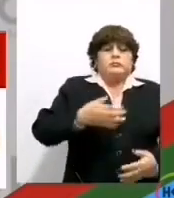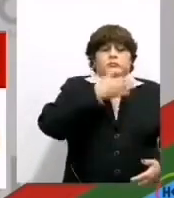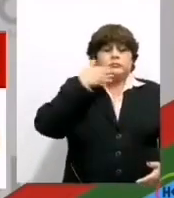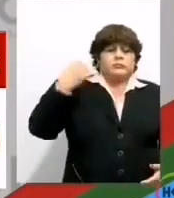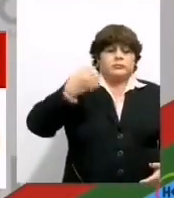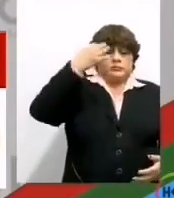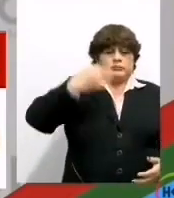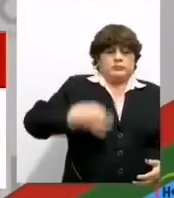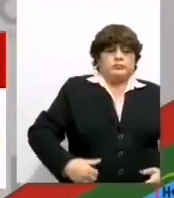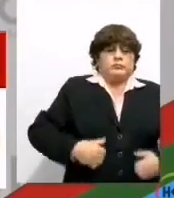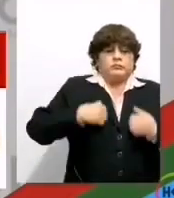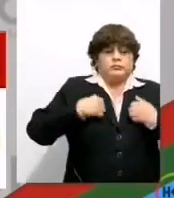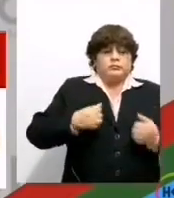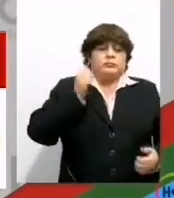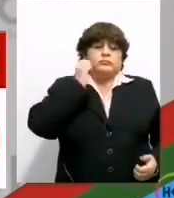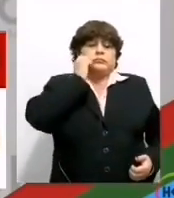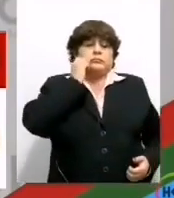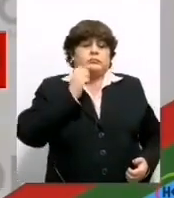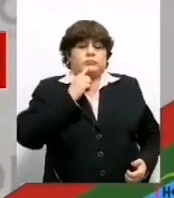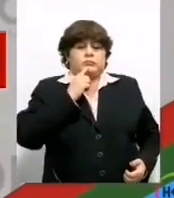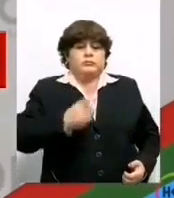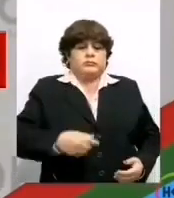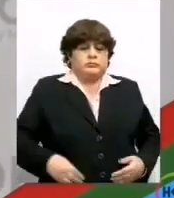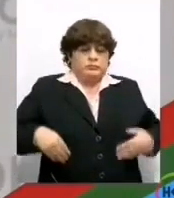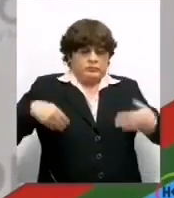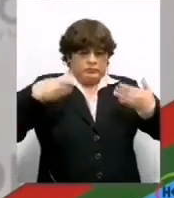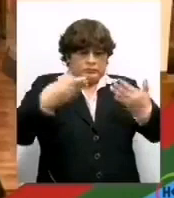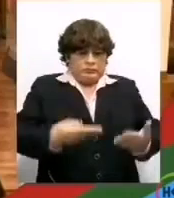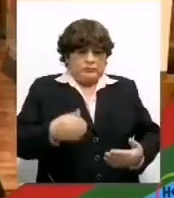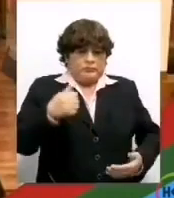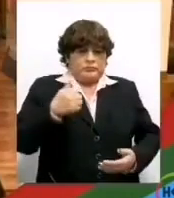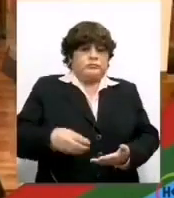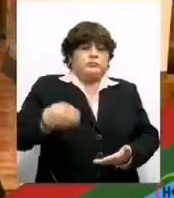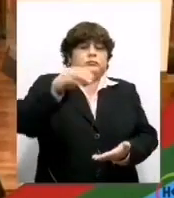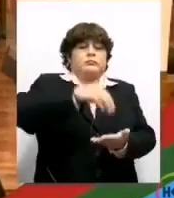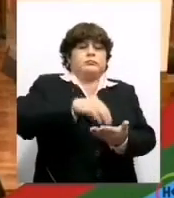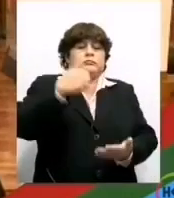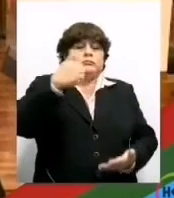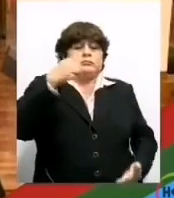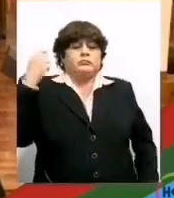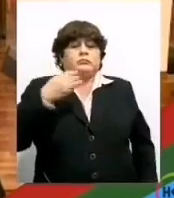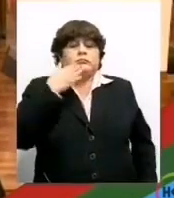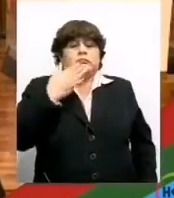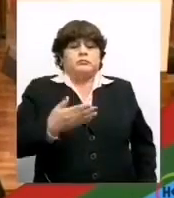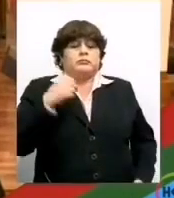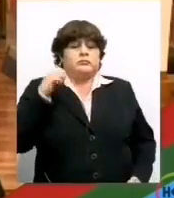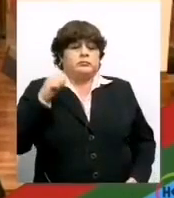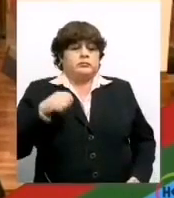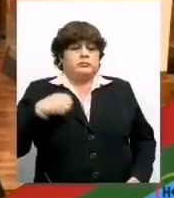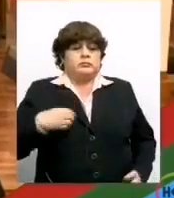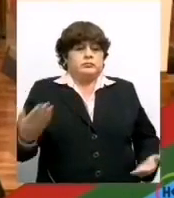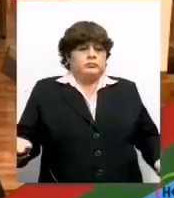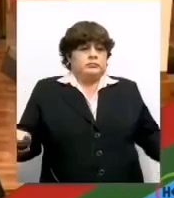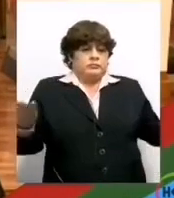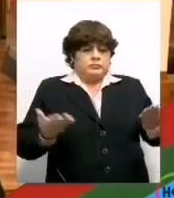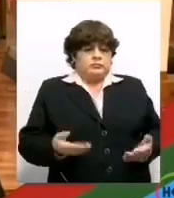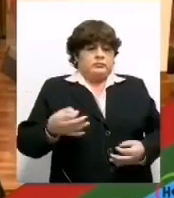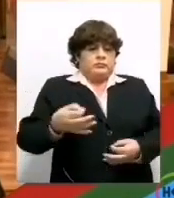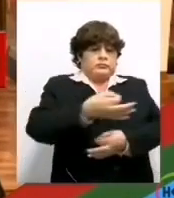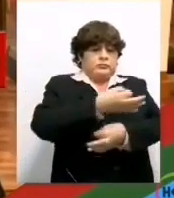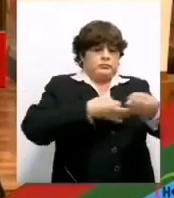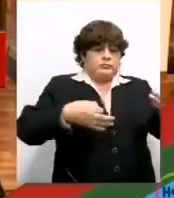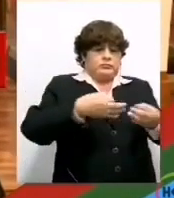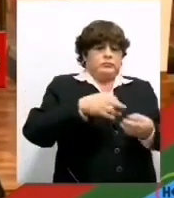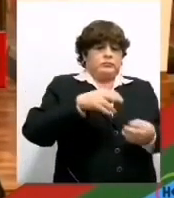le dé vida el compromiso de Acuña invertir Muchas gracias señor César Acuña ahora señor Marino